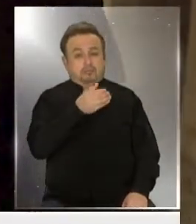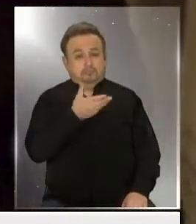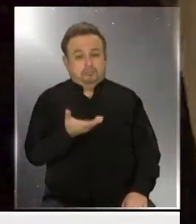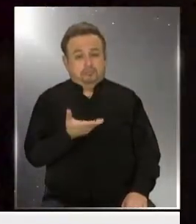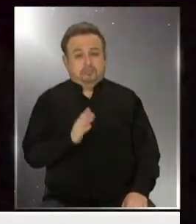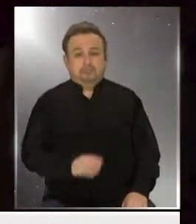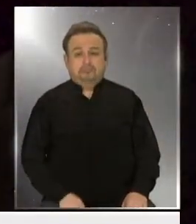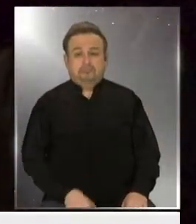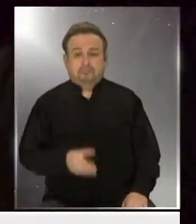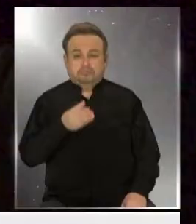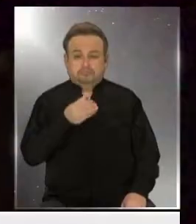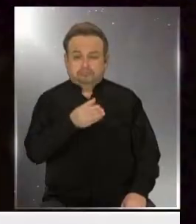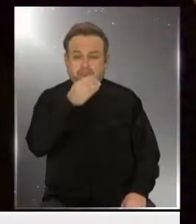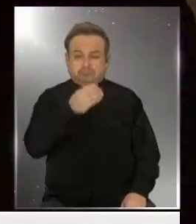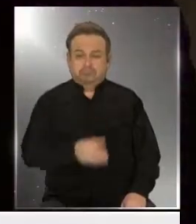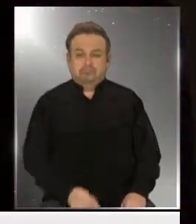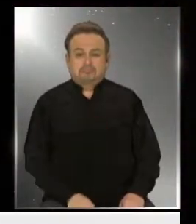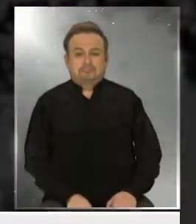entonces. Salud. Salud.